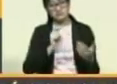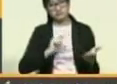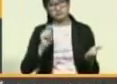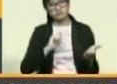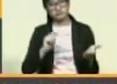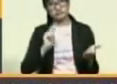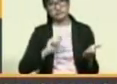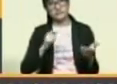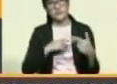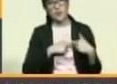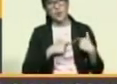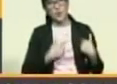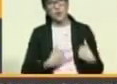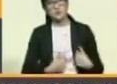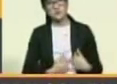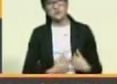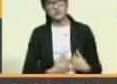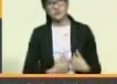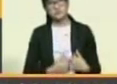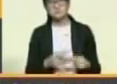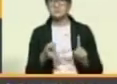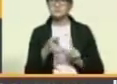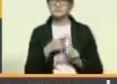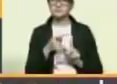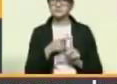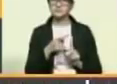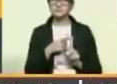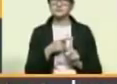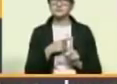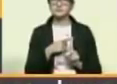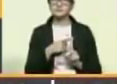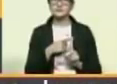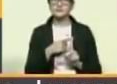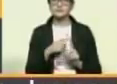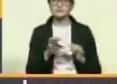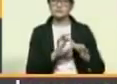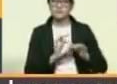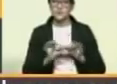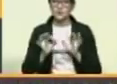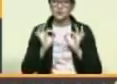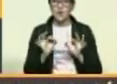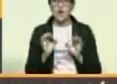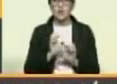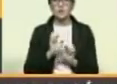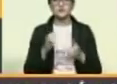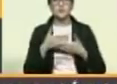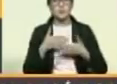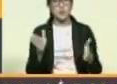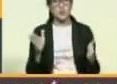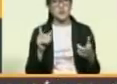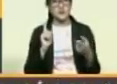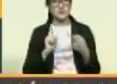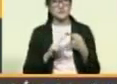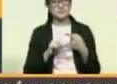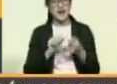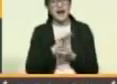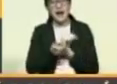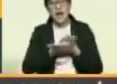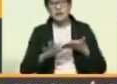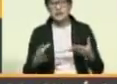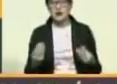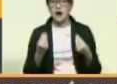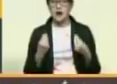corazón. La primera, consolidar la educación pública, gratuita y de